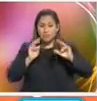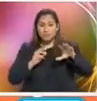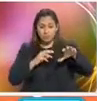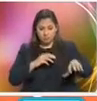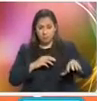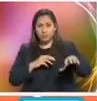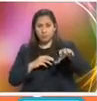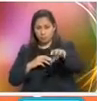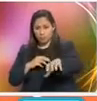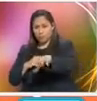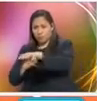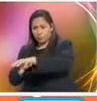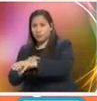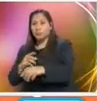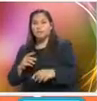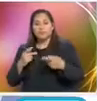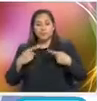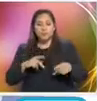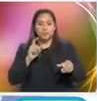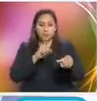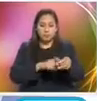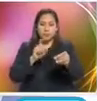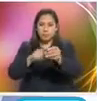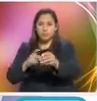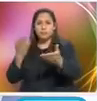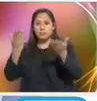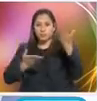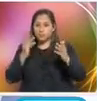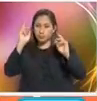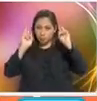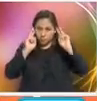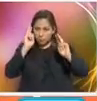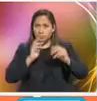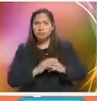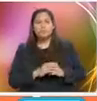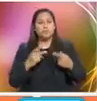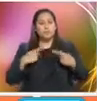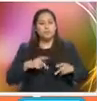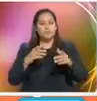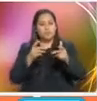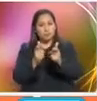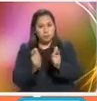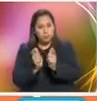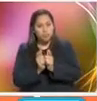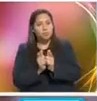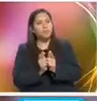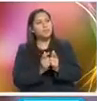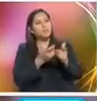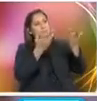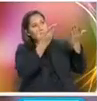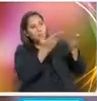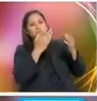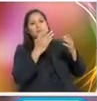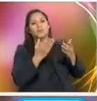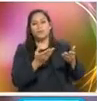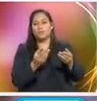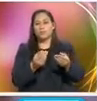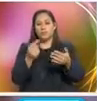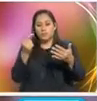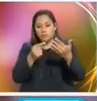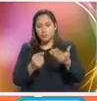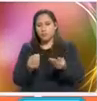sino también crean comunidades de públicos, de visitantes, forman públicos, ofrecen, ¿no?, diversas actividades,